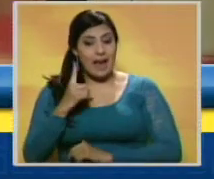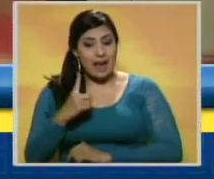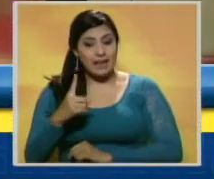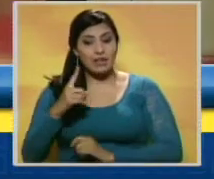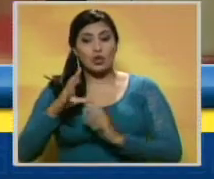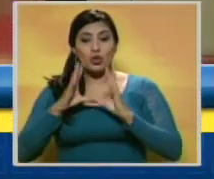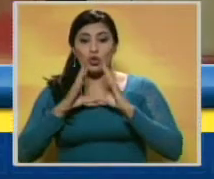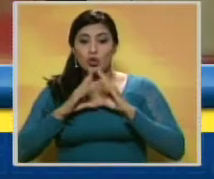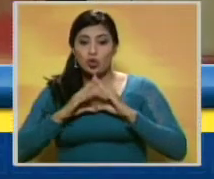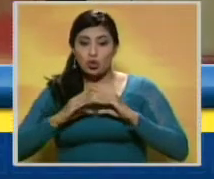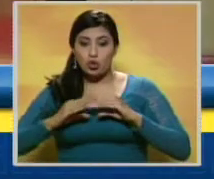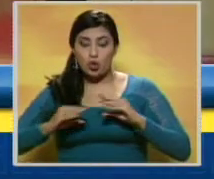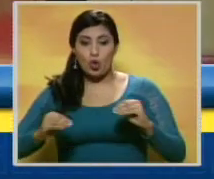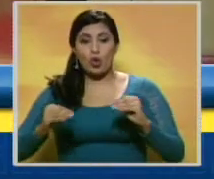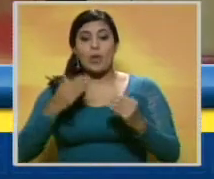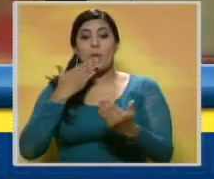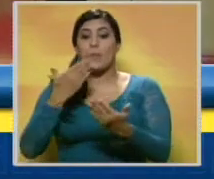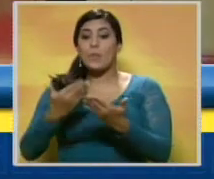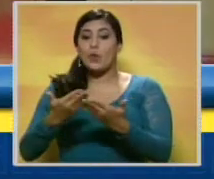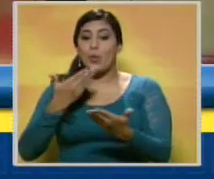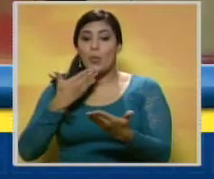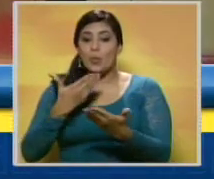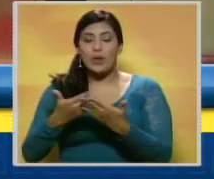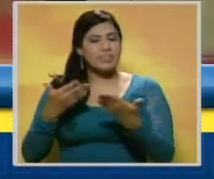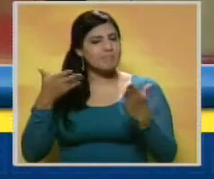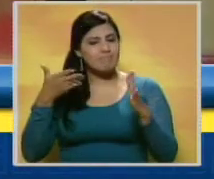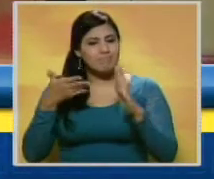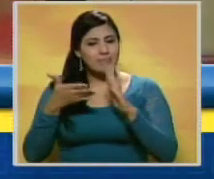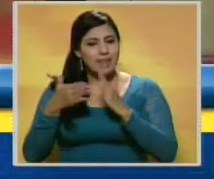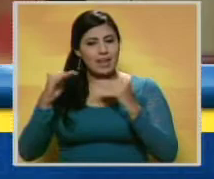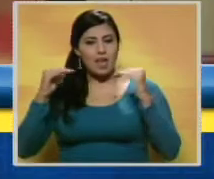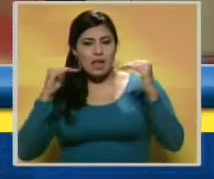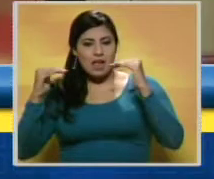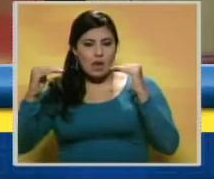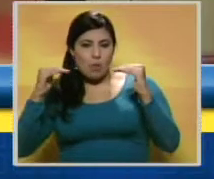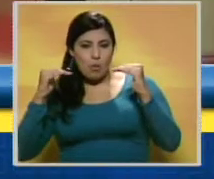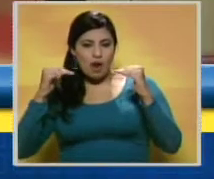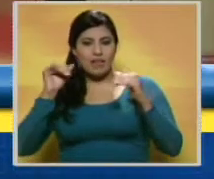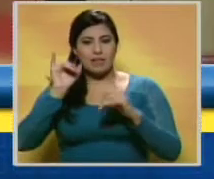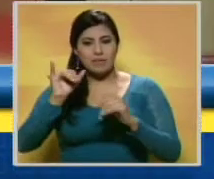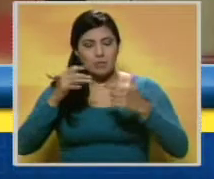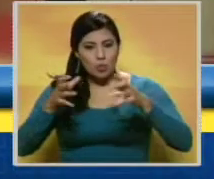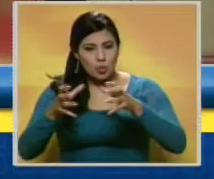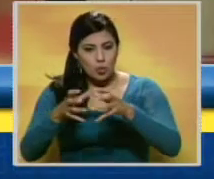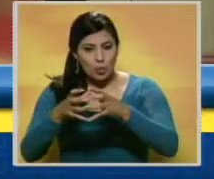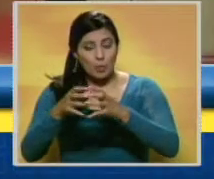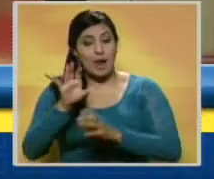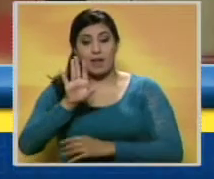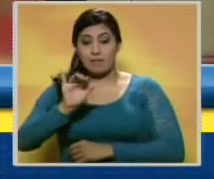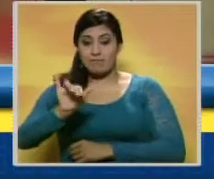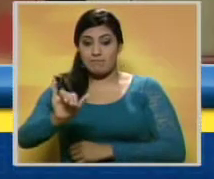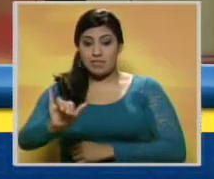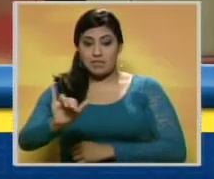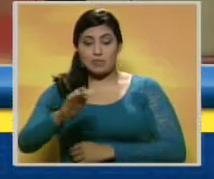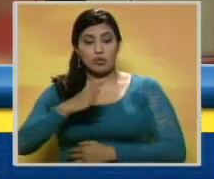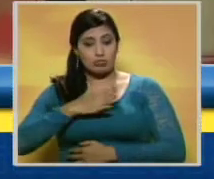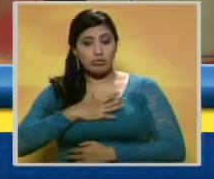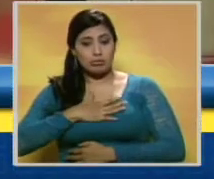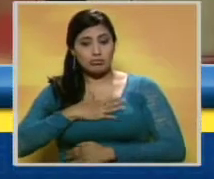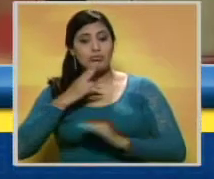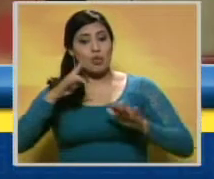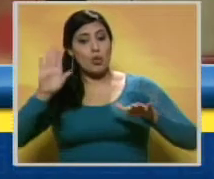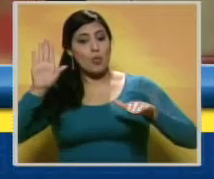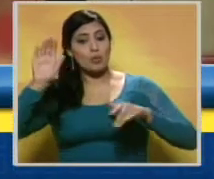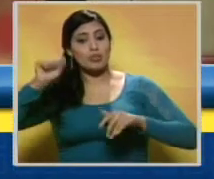con todas las propuestas sobre la paridad y la equidad de género. Allí yo me comprometí